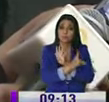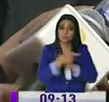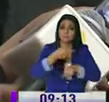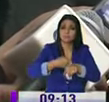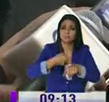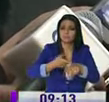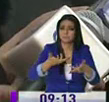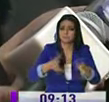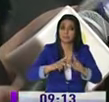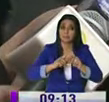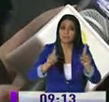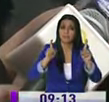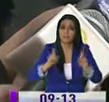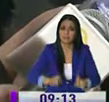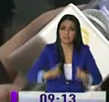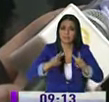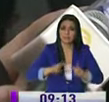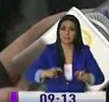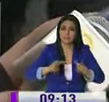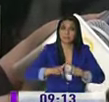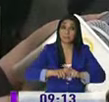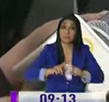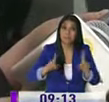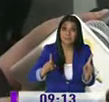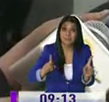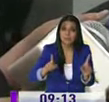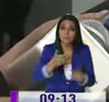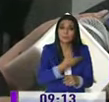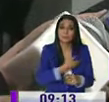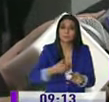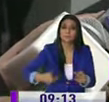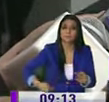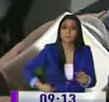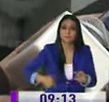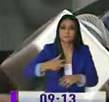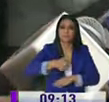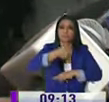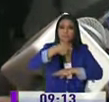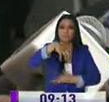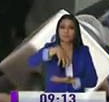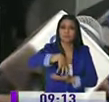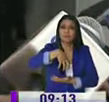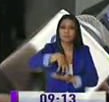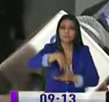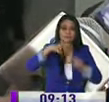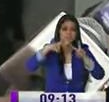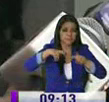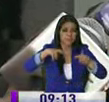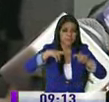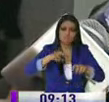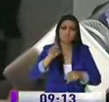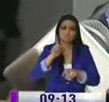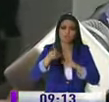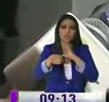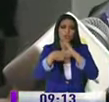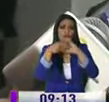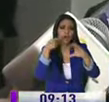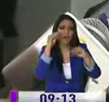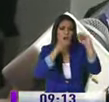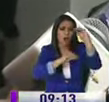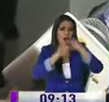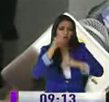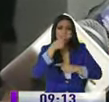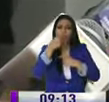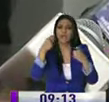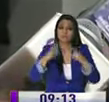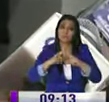pero justamente todo eso tendrá que notificar se lo que sí conocía es que el presidente de la corte provincial había hecho una aclaración manifestando que eso era un montaje en